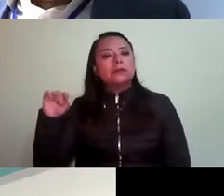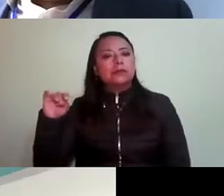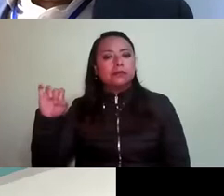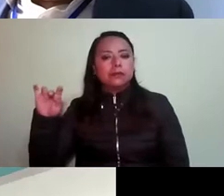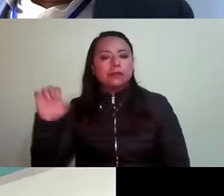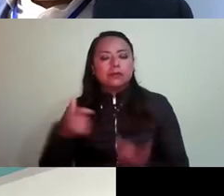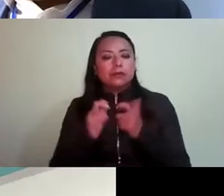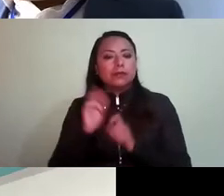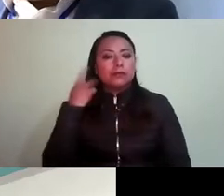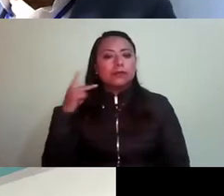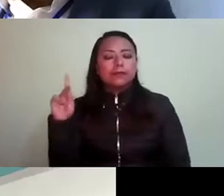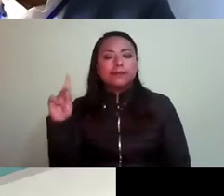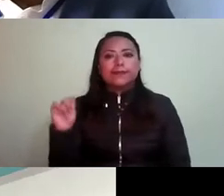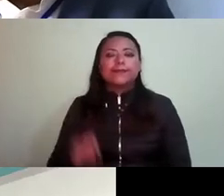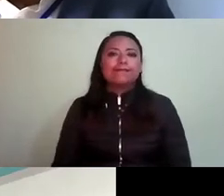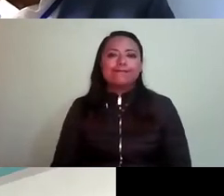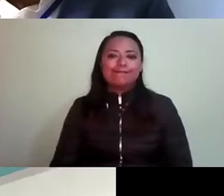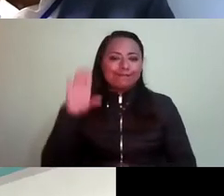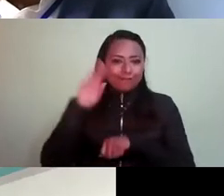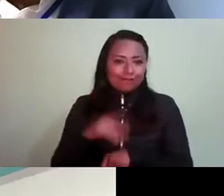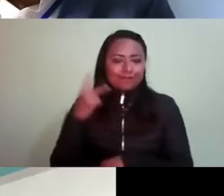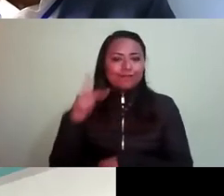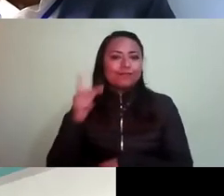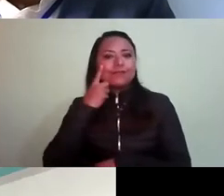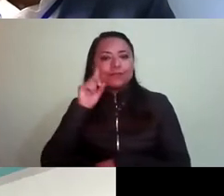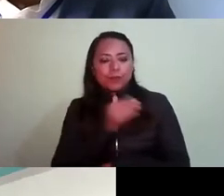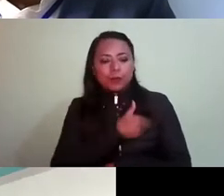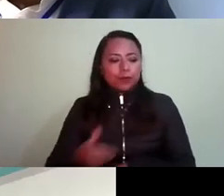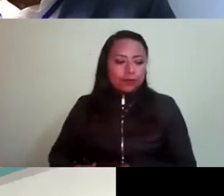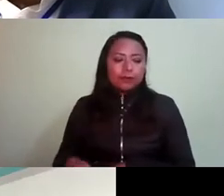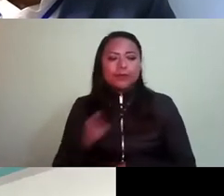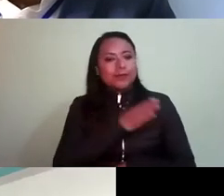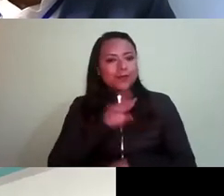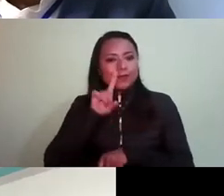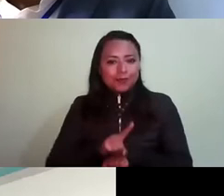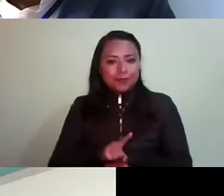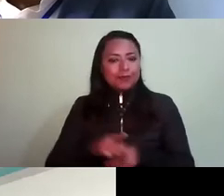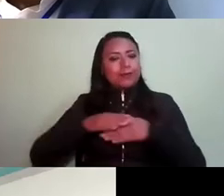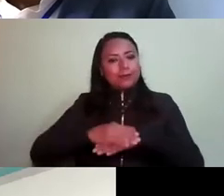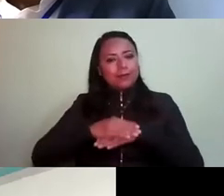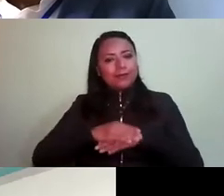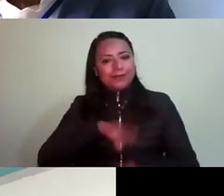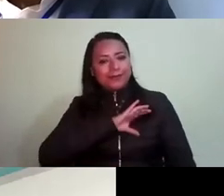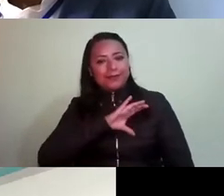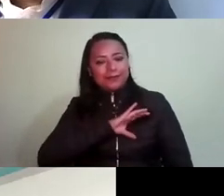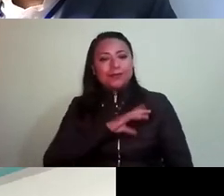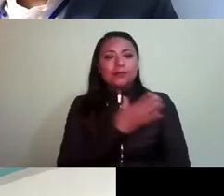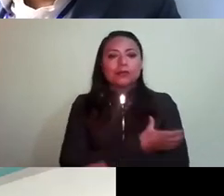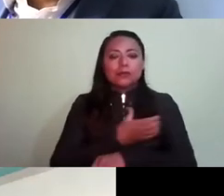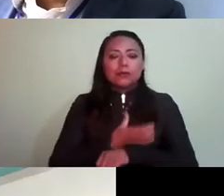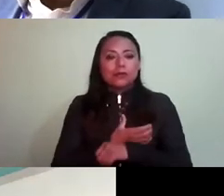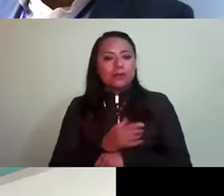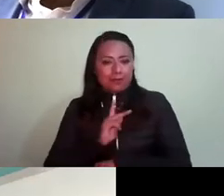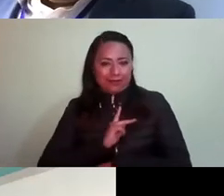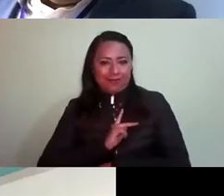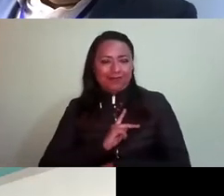Con su venia, diputada presidenta. Muy buenos días y un saludo afectuoso a mis compañeras y compañeros diputados integrantes de